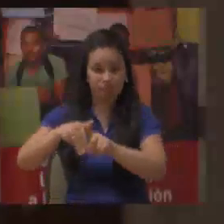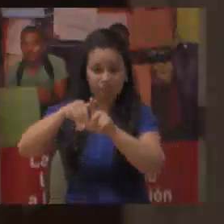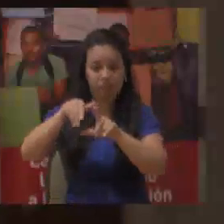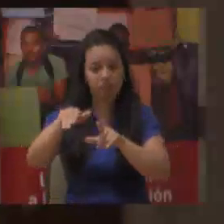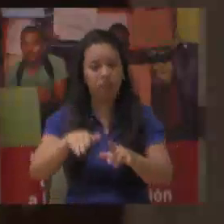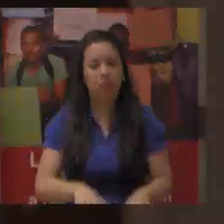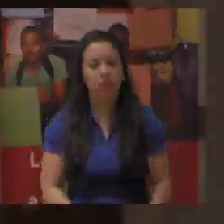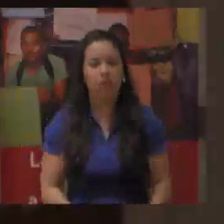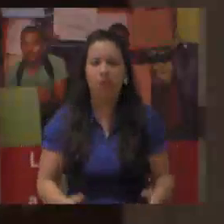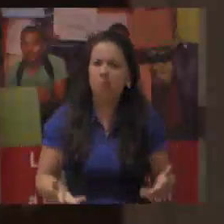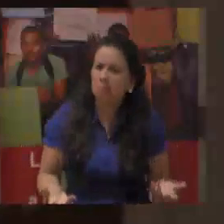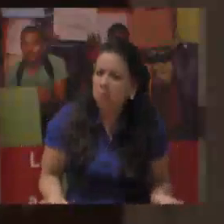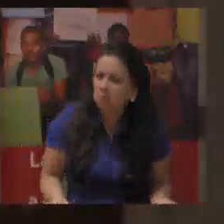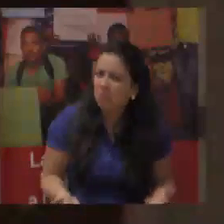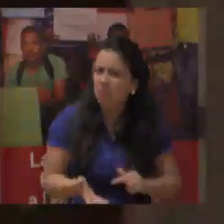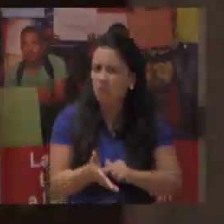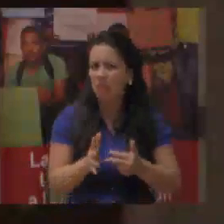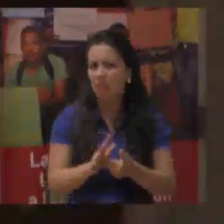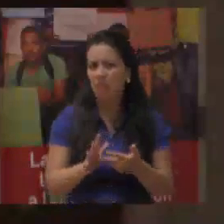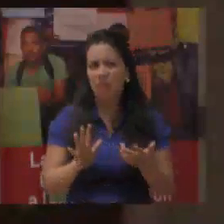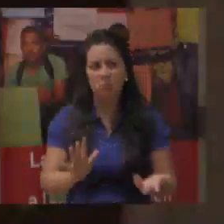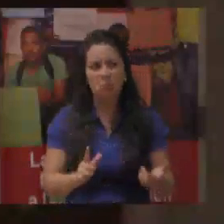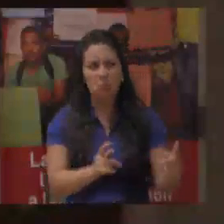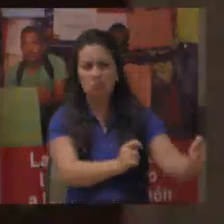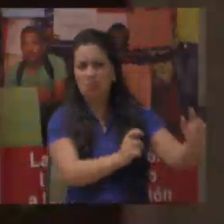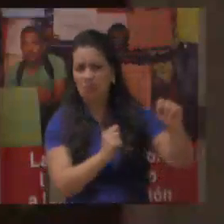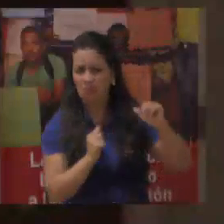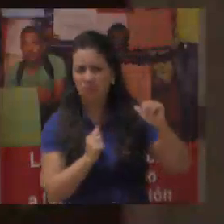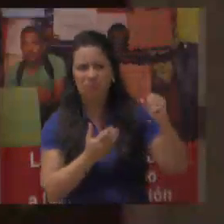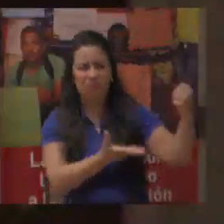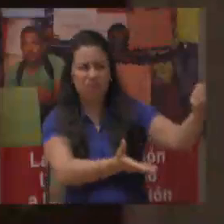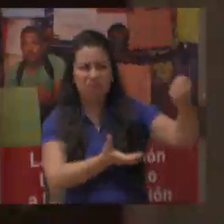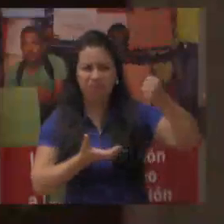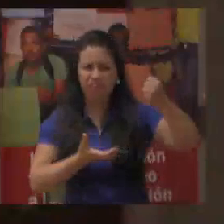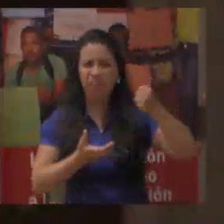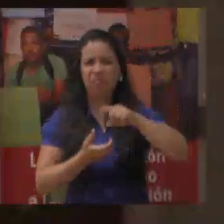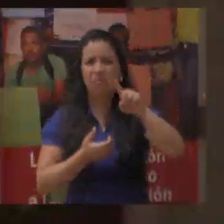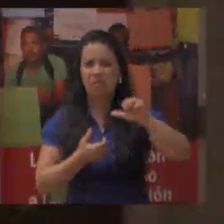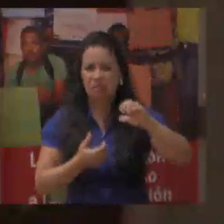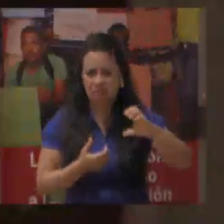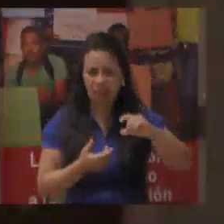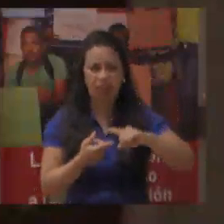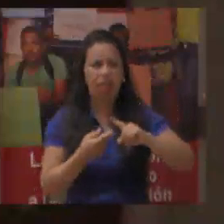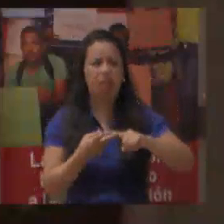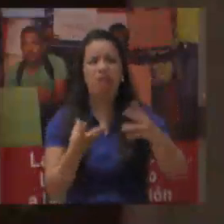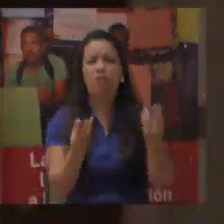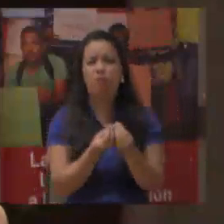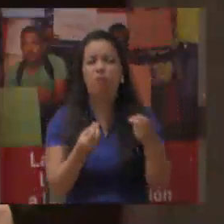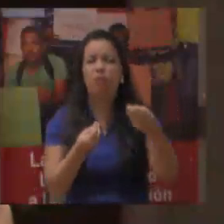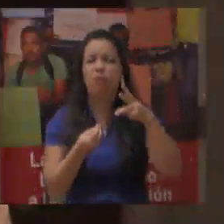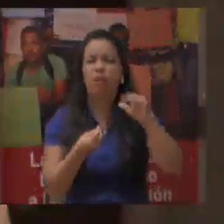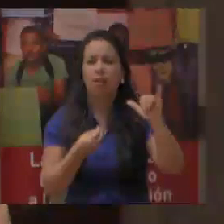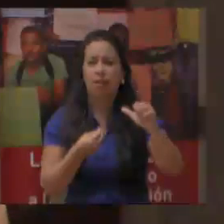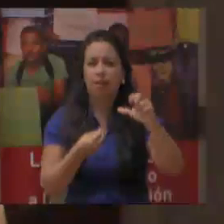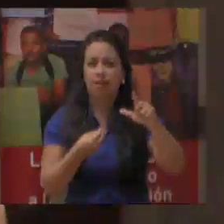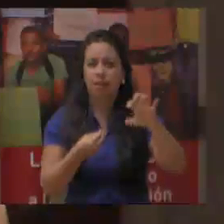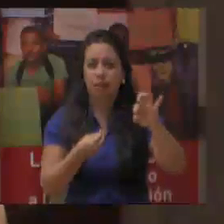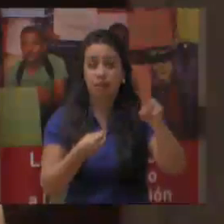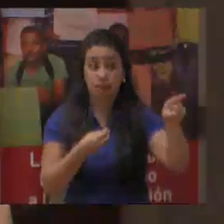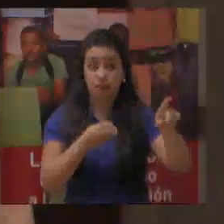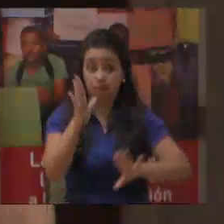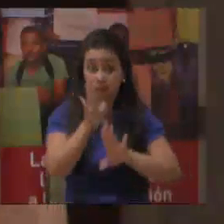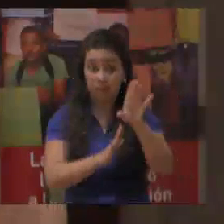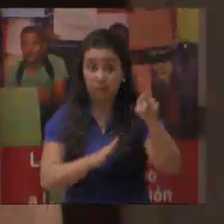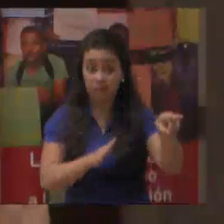de haber tenido apoyos como el Museo Rayo, de la SAC, del Grupo Grajales, lo que nos llevó al éxito.